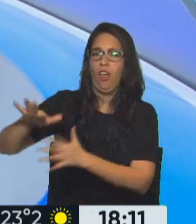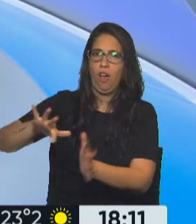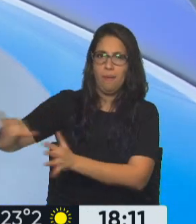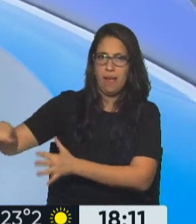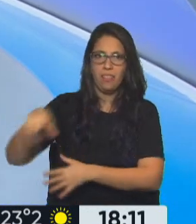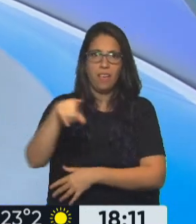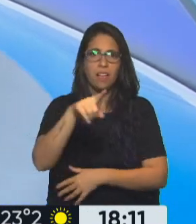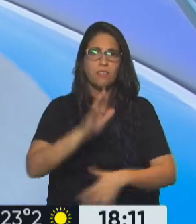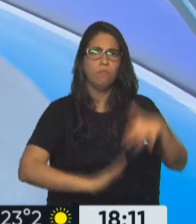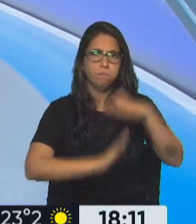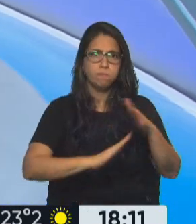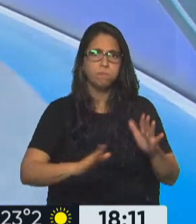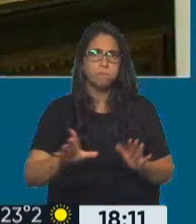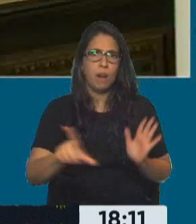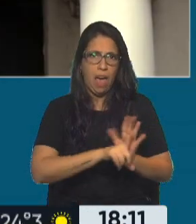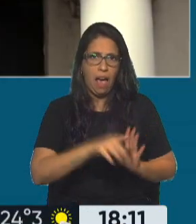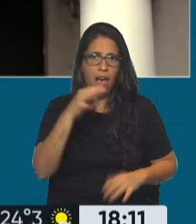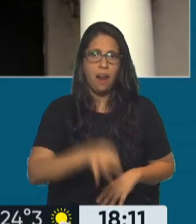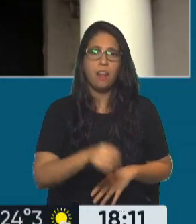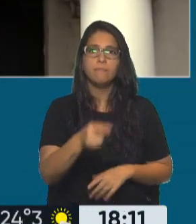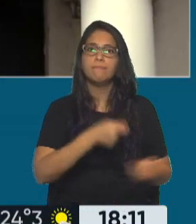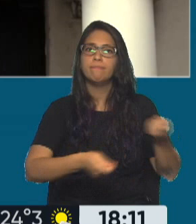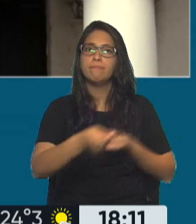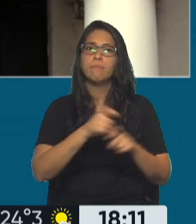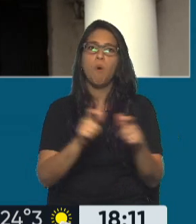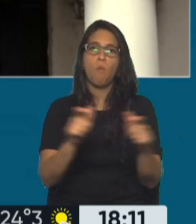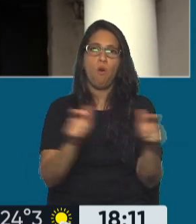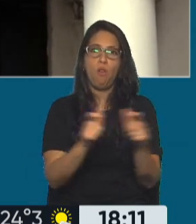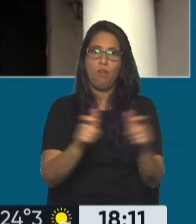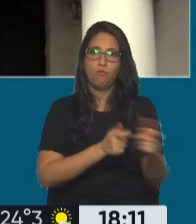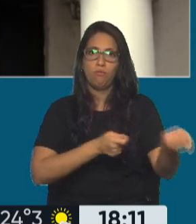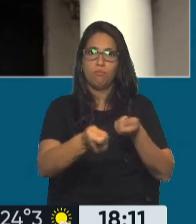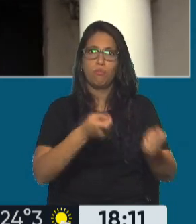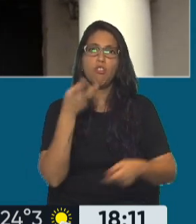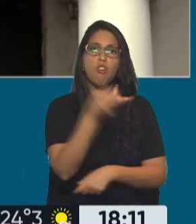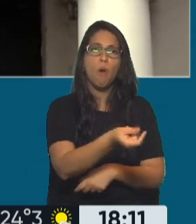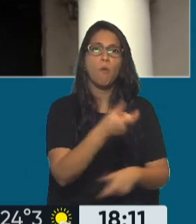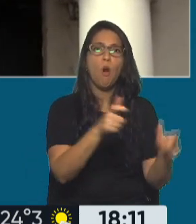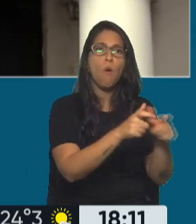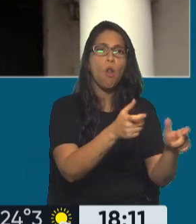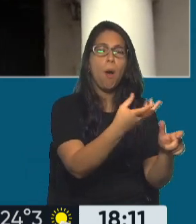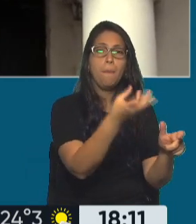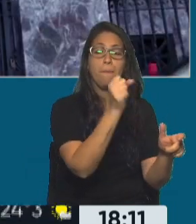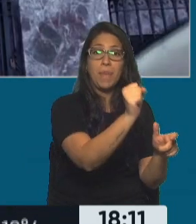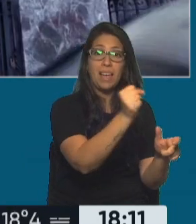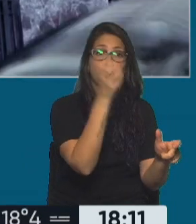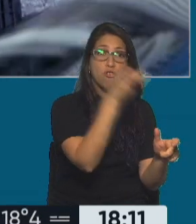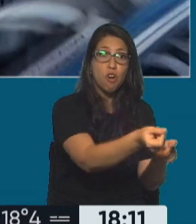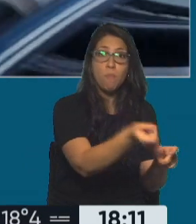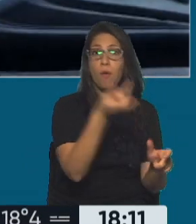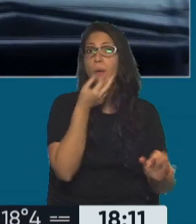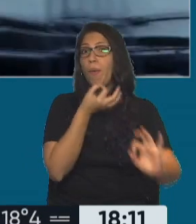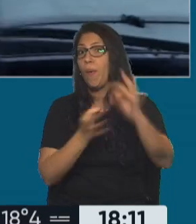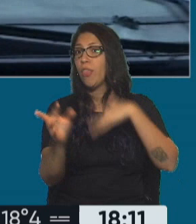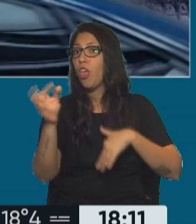Se manejan fundamentalmente por operaciones con estos bonos, es decir, compro bono en pesos, los vendo en dólares, entonces